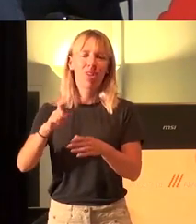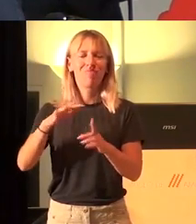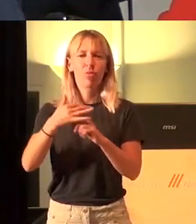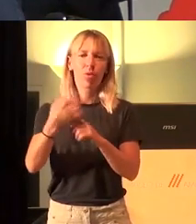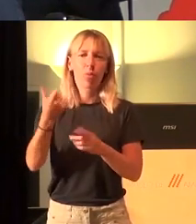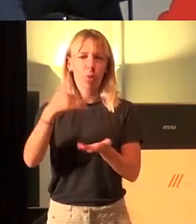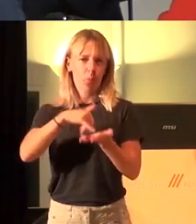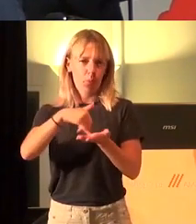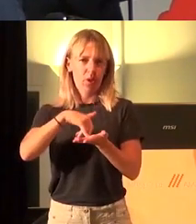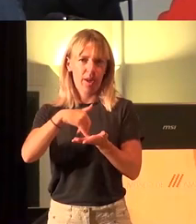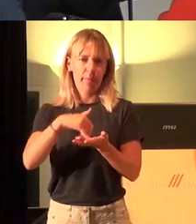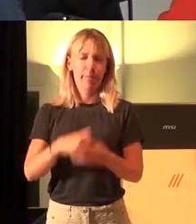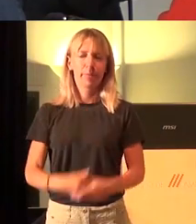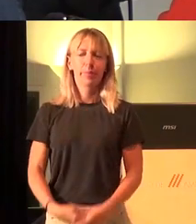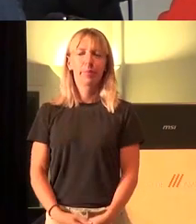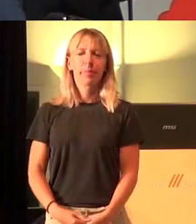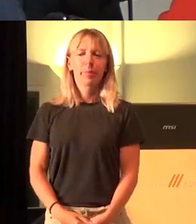vulnerabilidad.